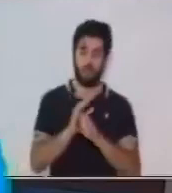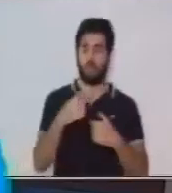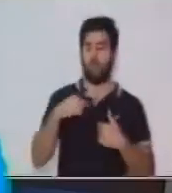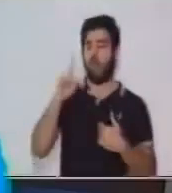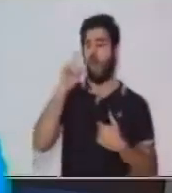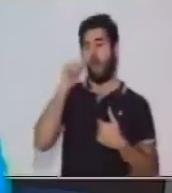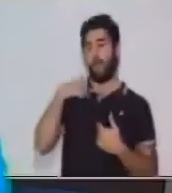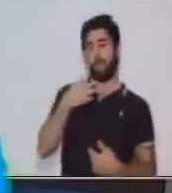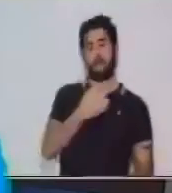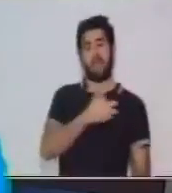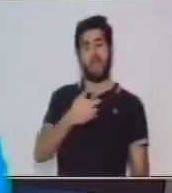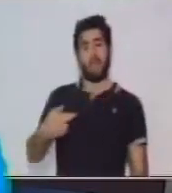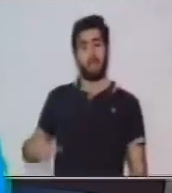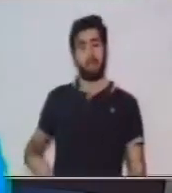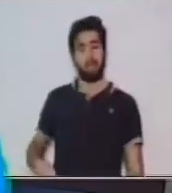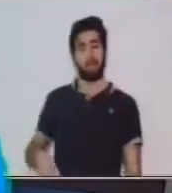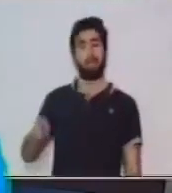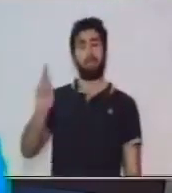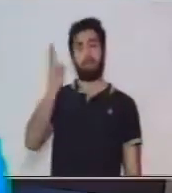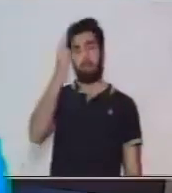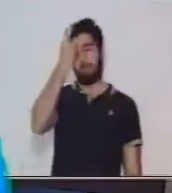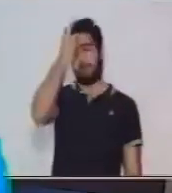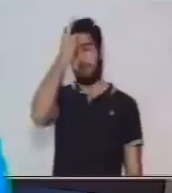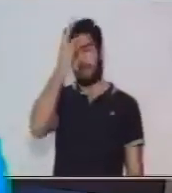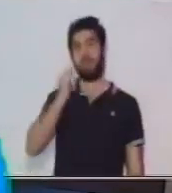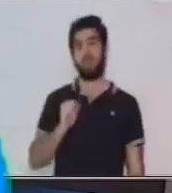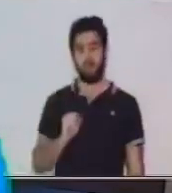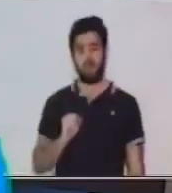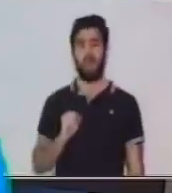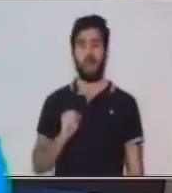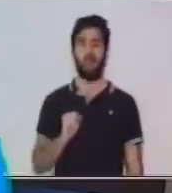como habíamos hablado del cuento este de la Cenicienta?